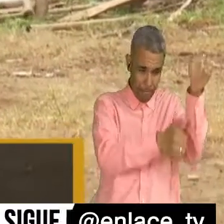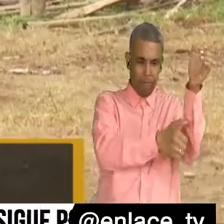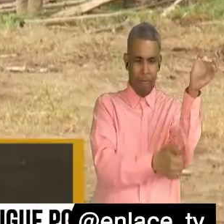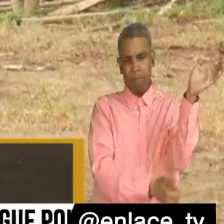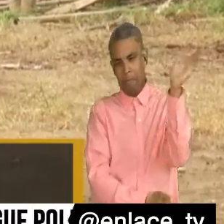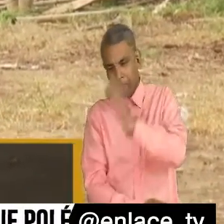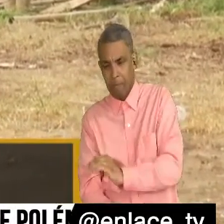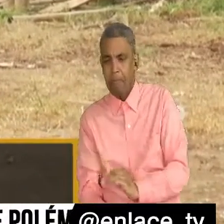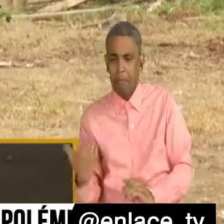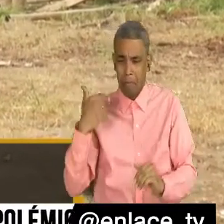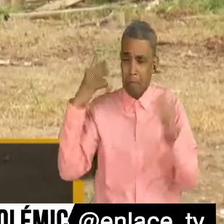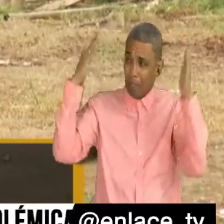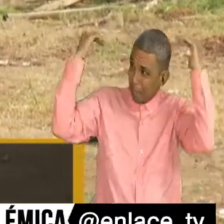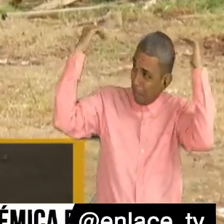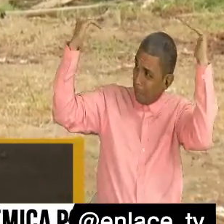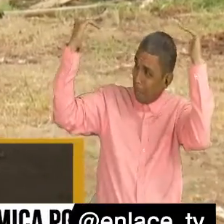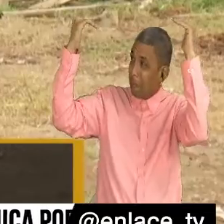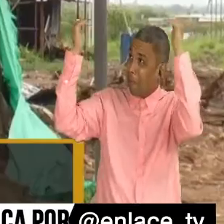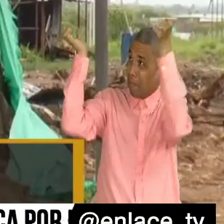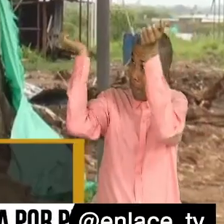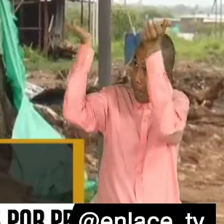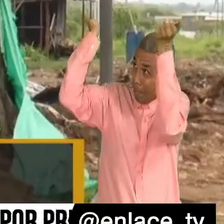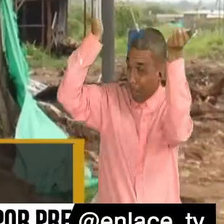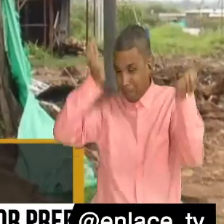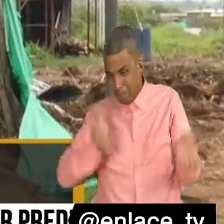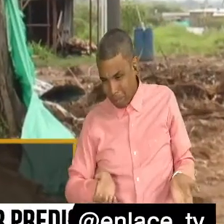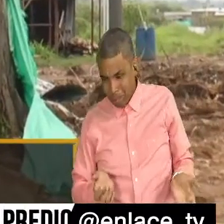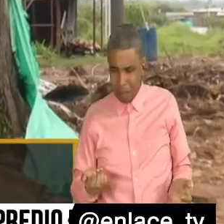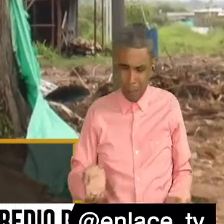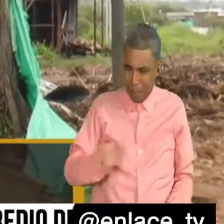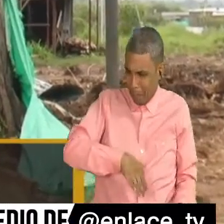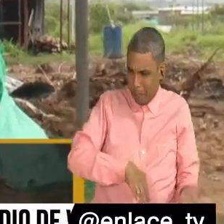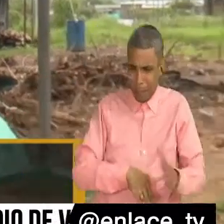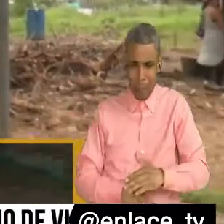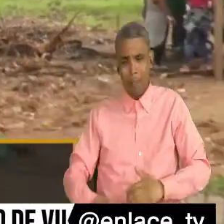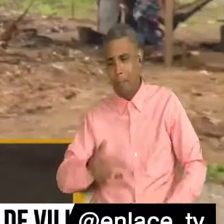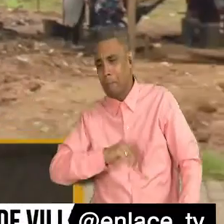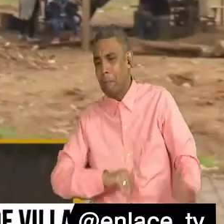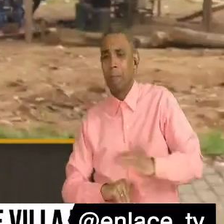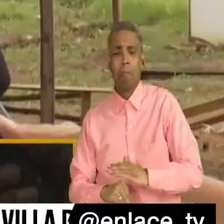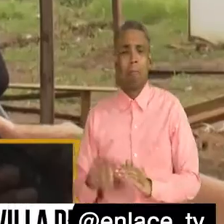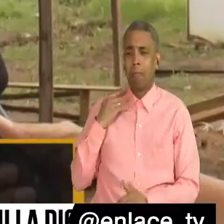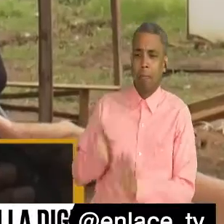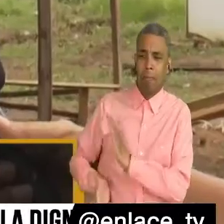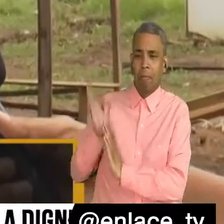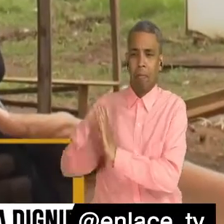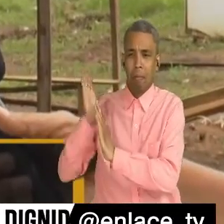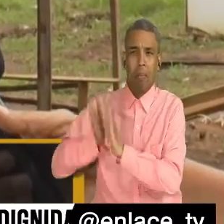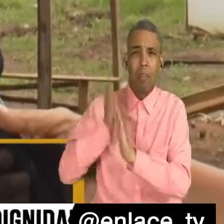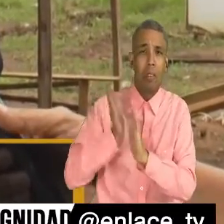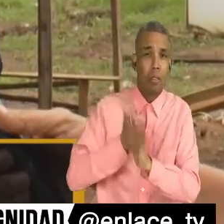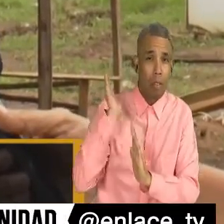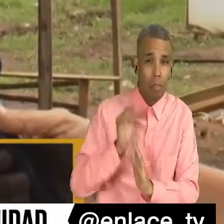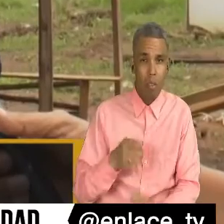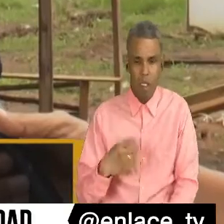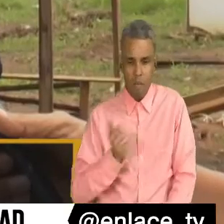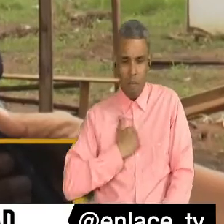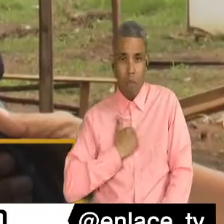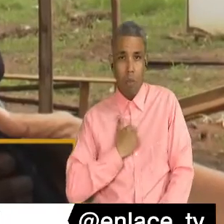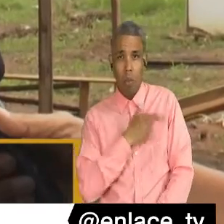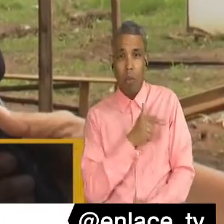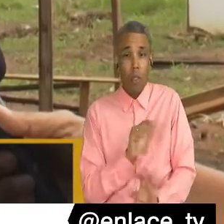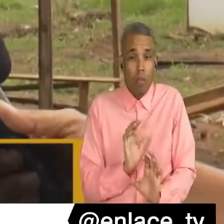espacio para una concertación y se le dé cumplimiento, bueno, a esta organización de vivienda que lucha